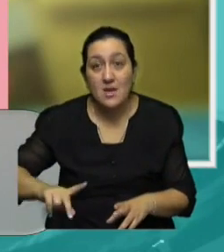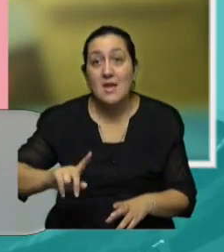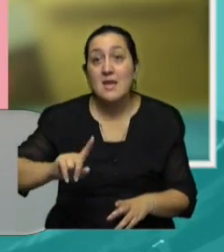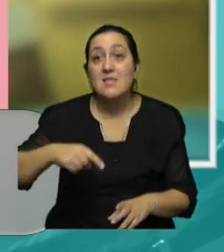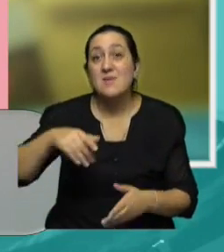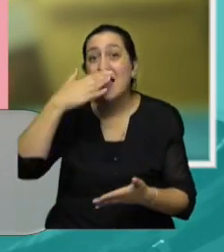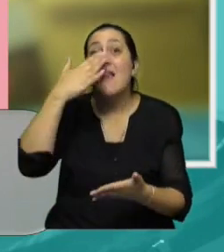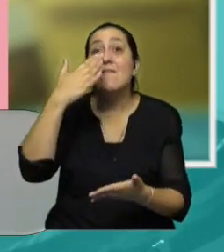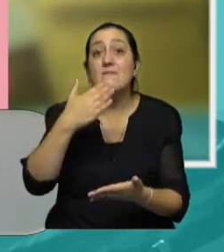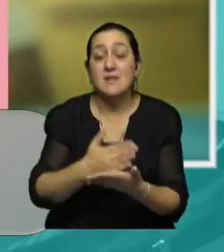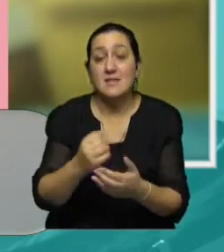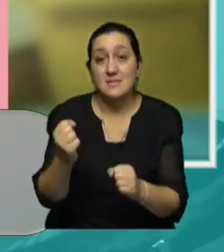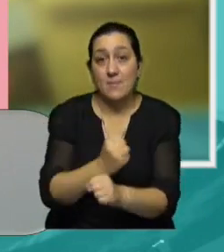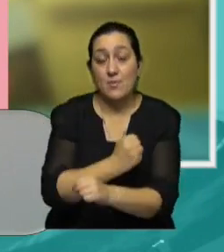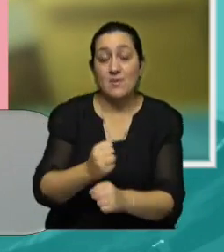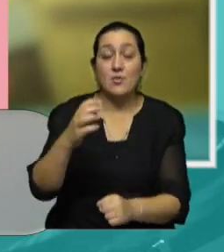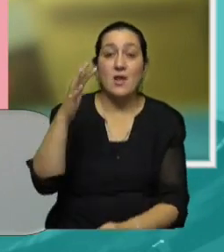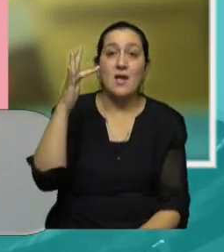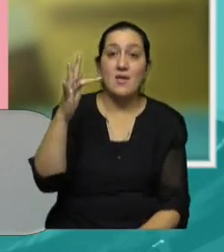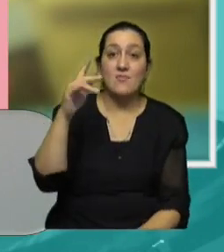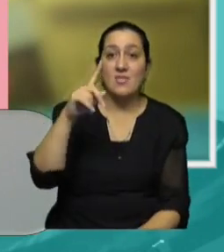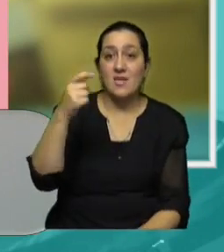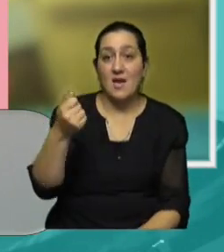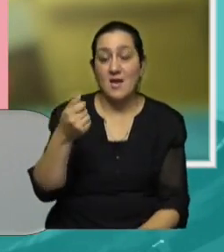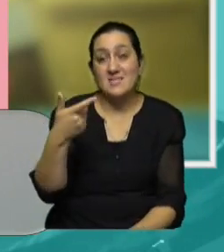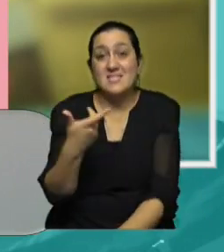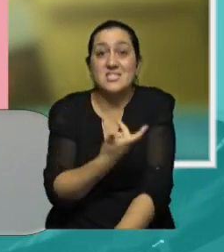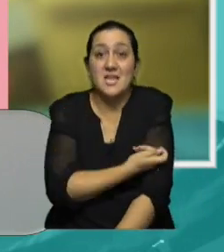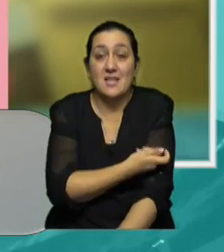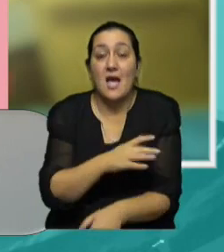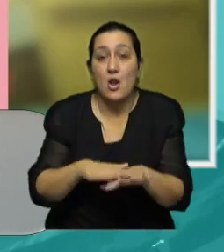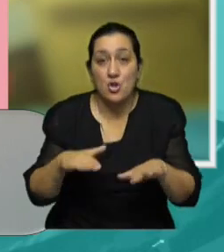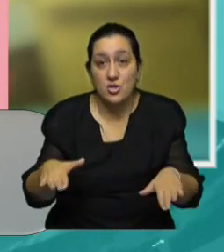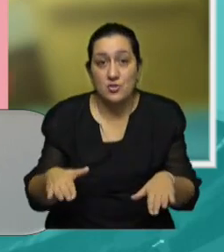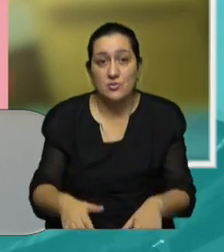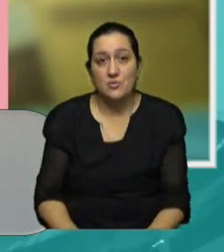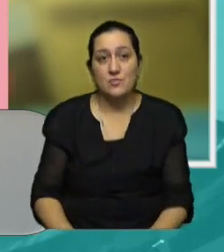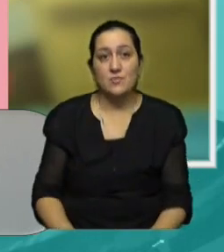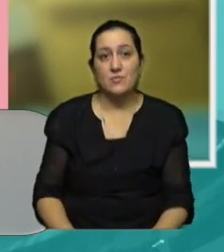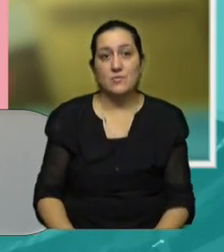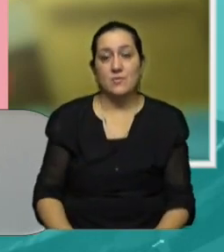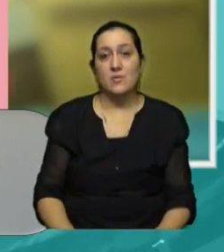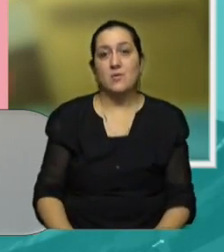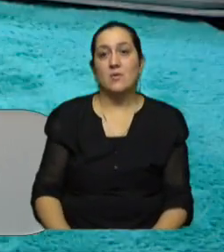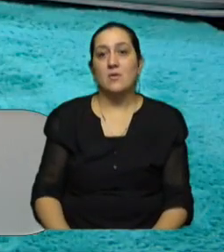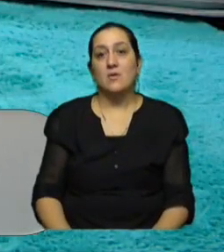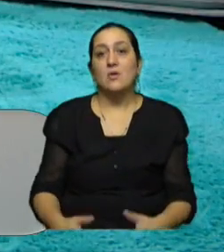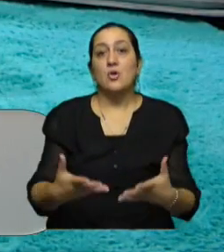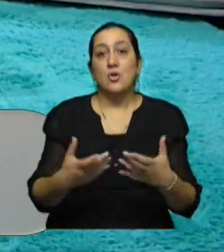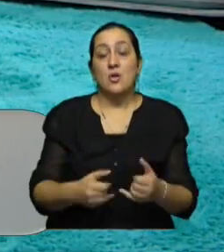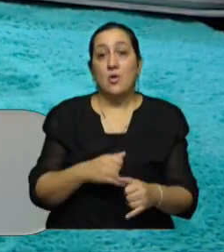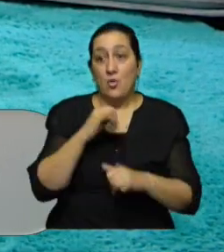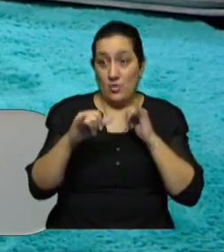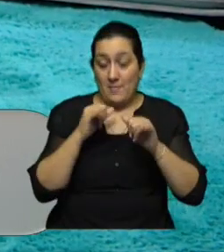finalmente buscar la aprobación de la FDA y aplicarlo a las niñas. ¿Cuánta? Sí, perdón. No, yo te quiero llevarlo para que la gente que esté